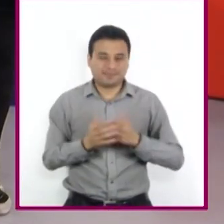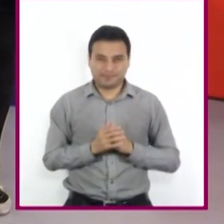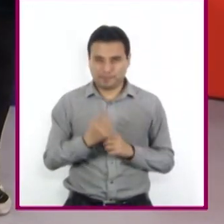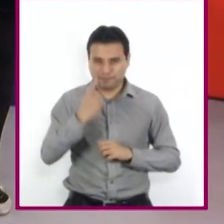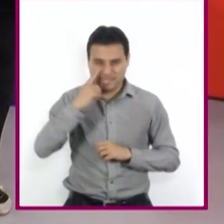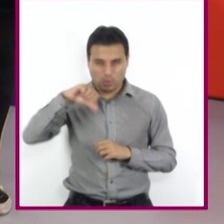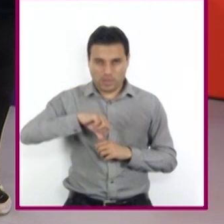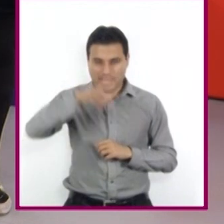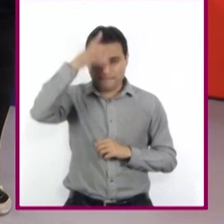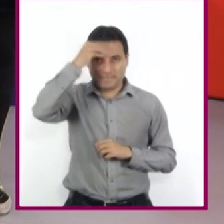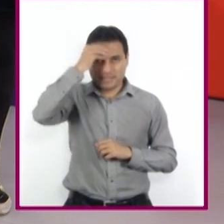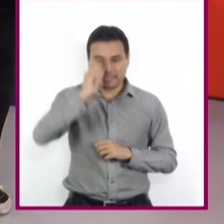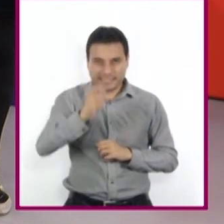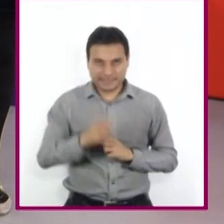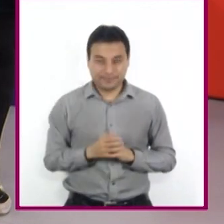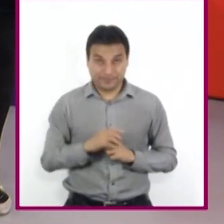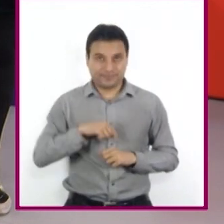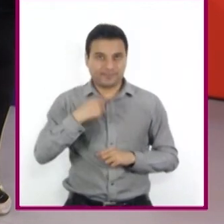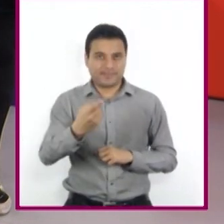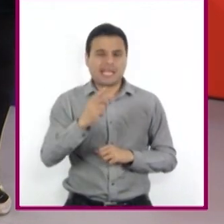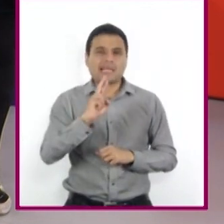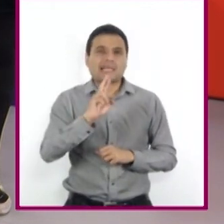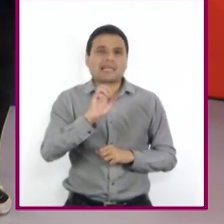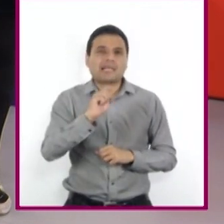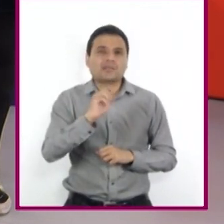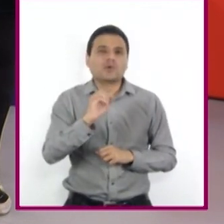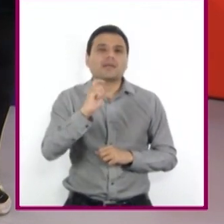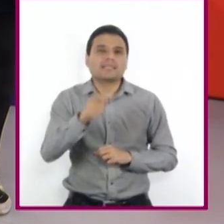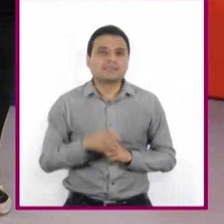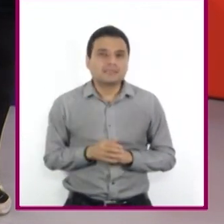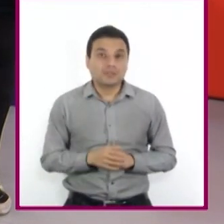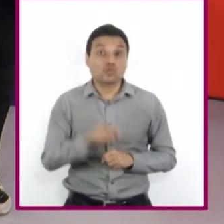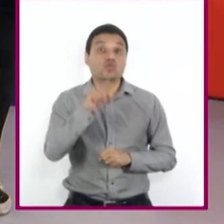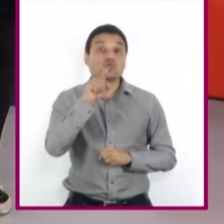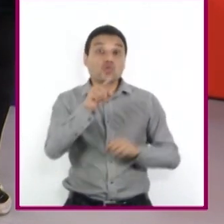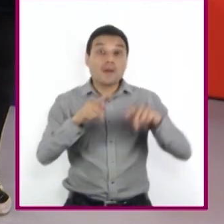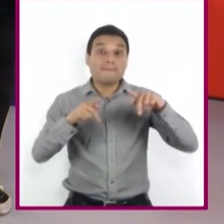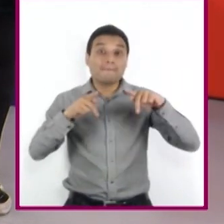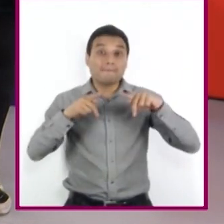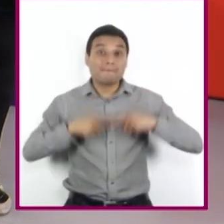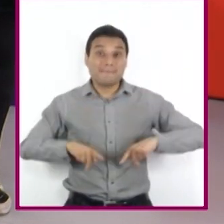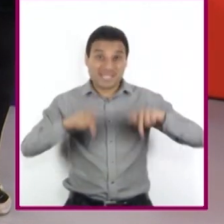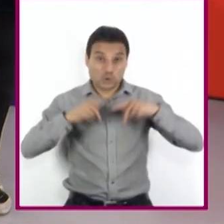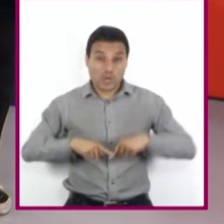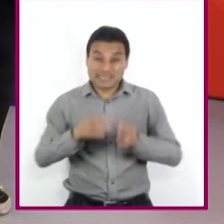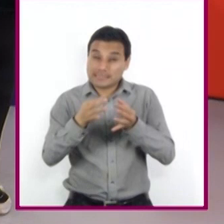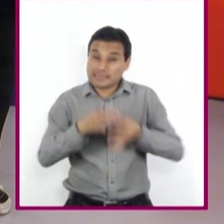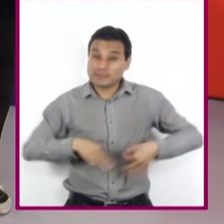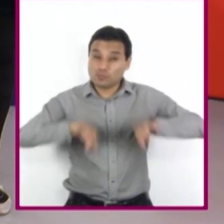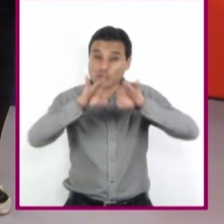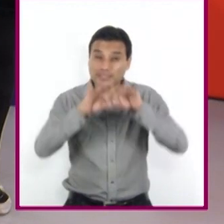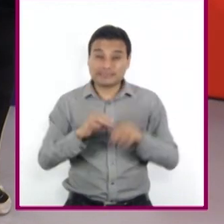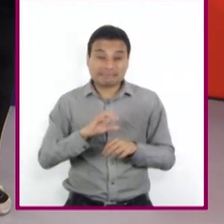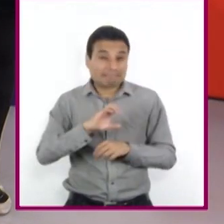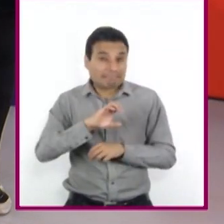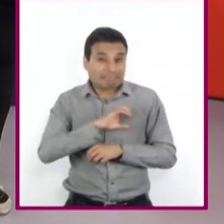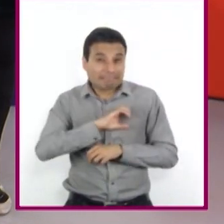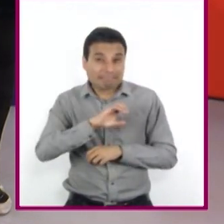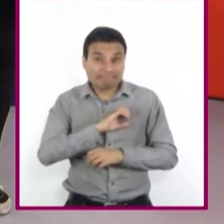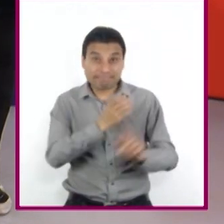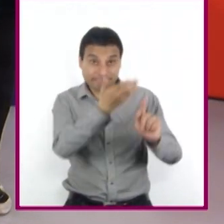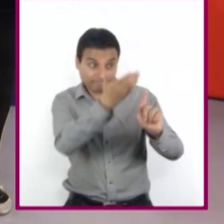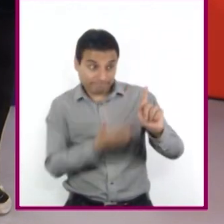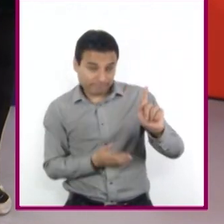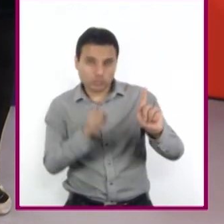Recapitulemos. El reto que les propusimos en esta sesión fue representar a las personas que son importantes en su vida, mediante un